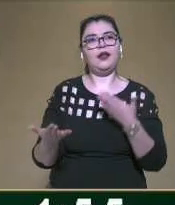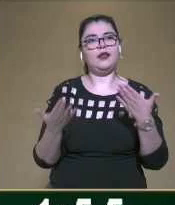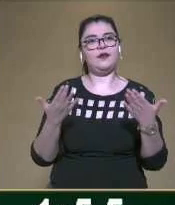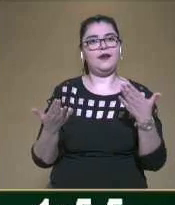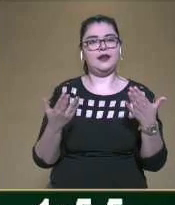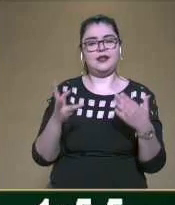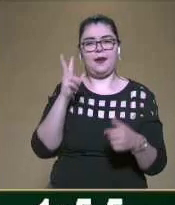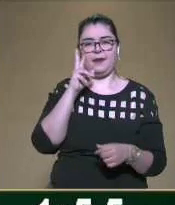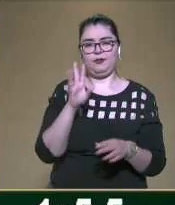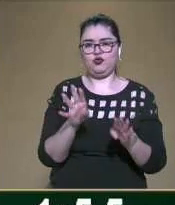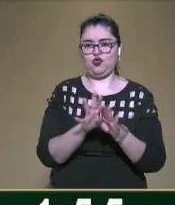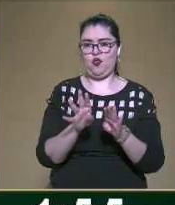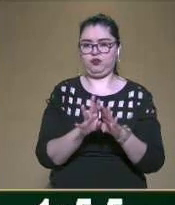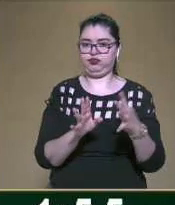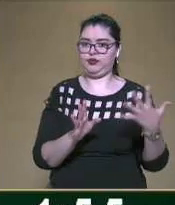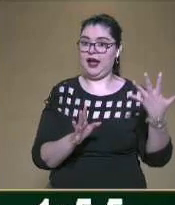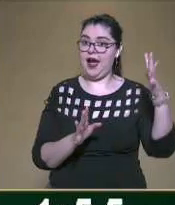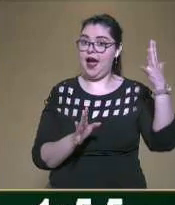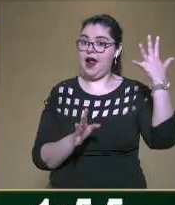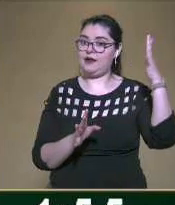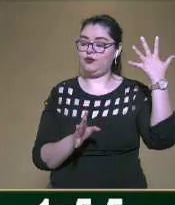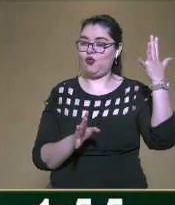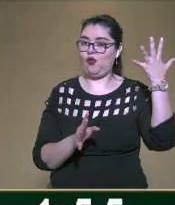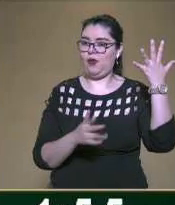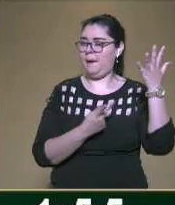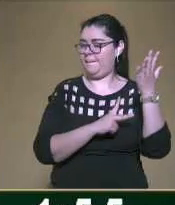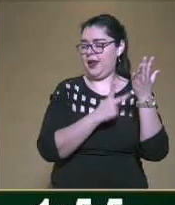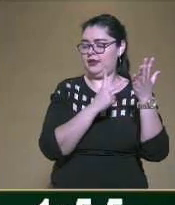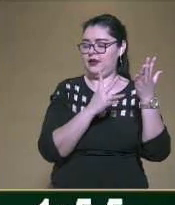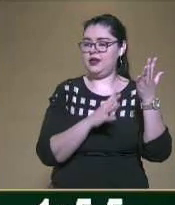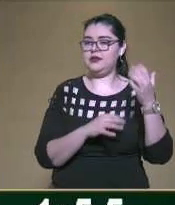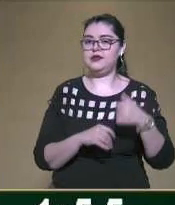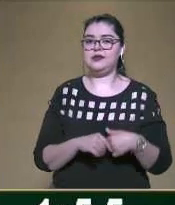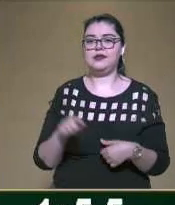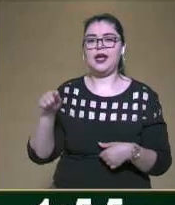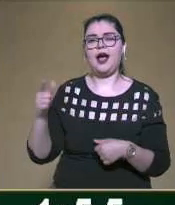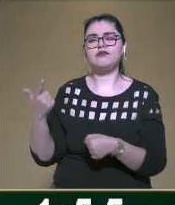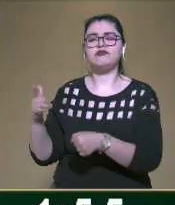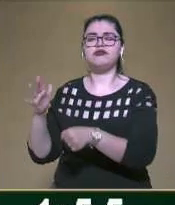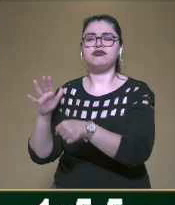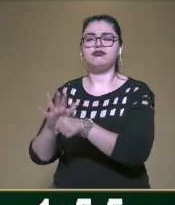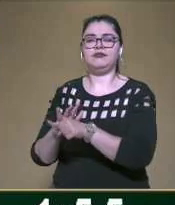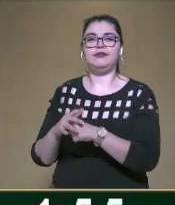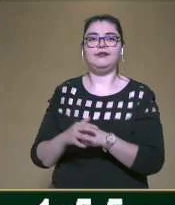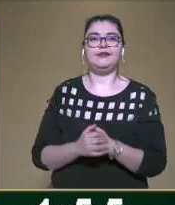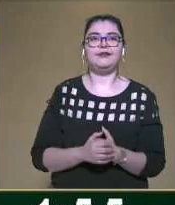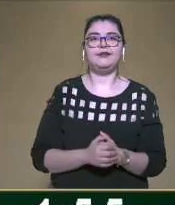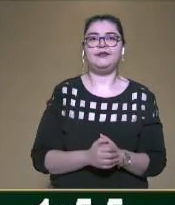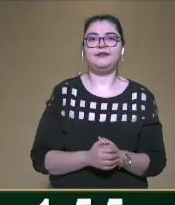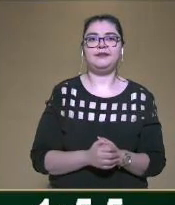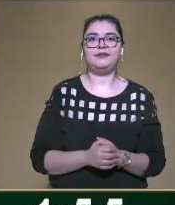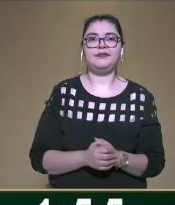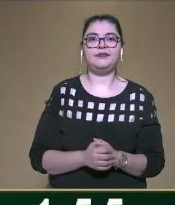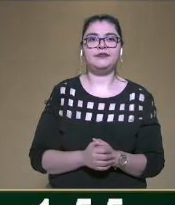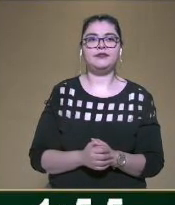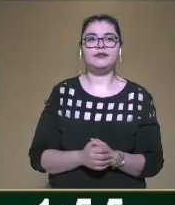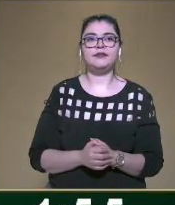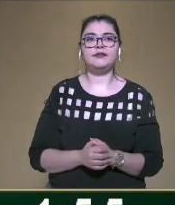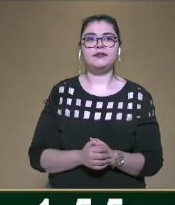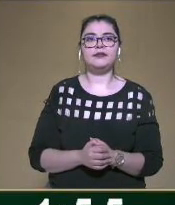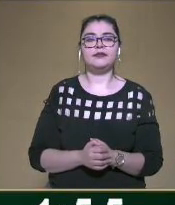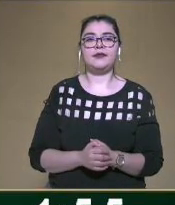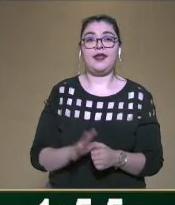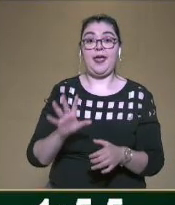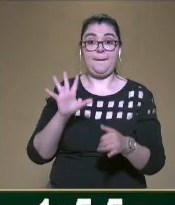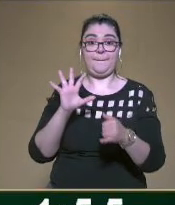una cebra. Autótrofos, el árbol, y heterótrofos, la cebra. La cebra, muy bien. Y bueno, para concluir